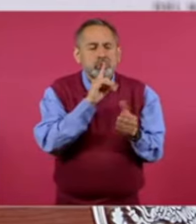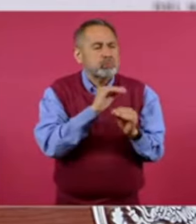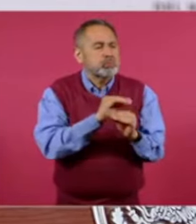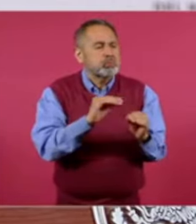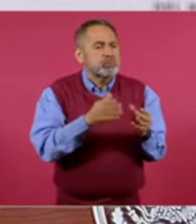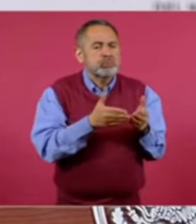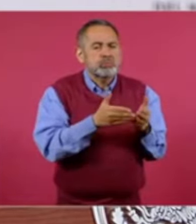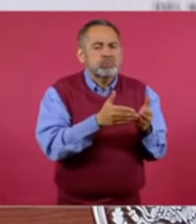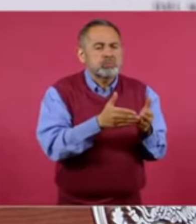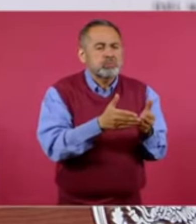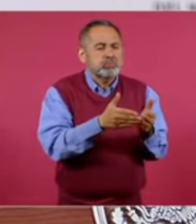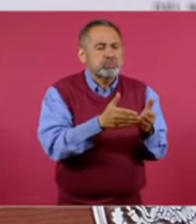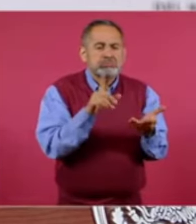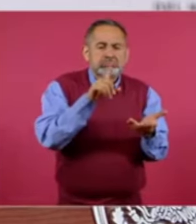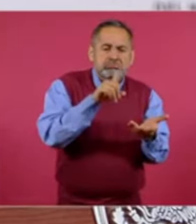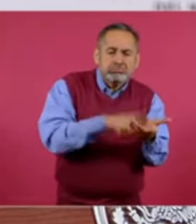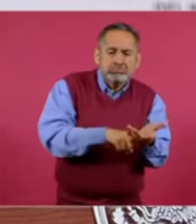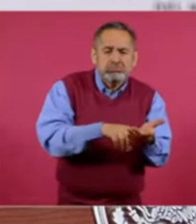y puedan brindar